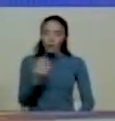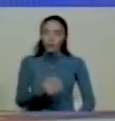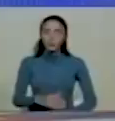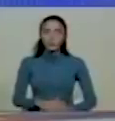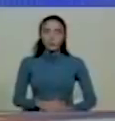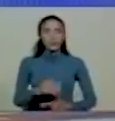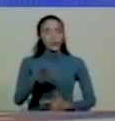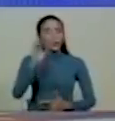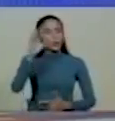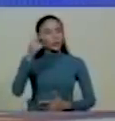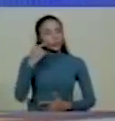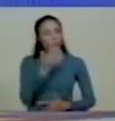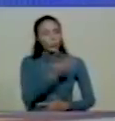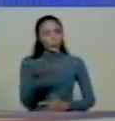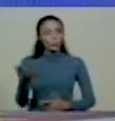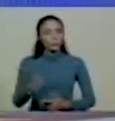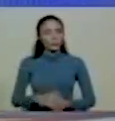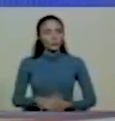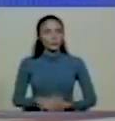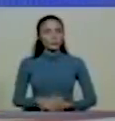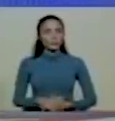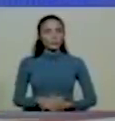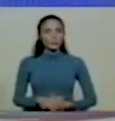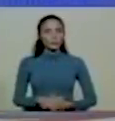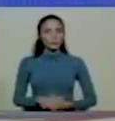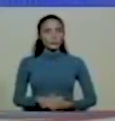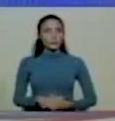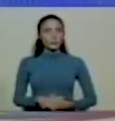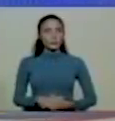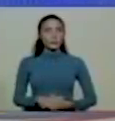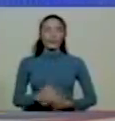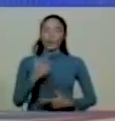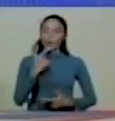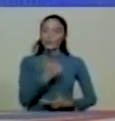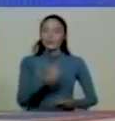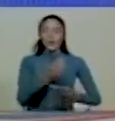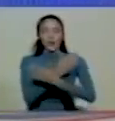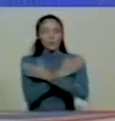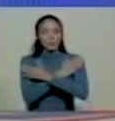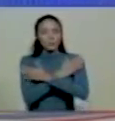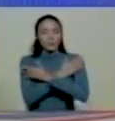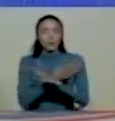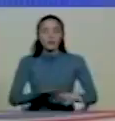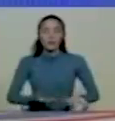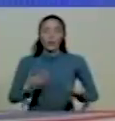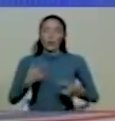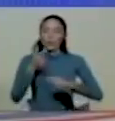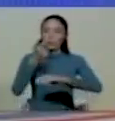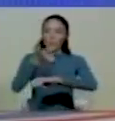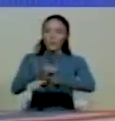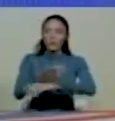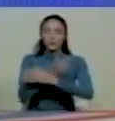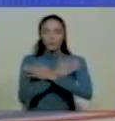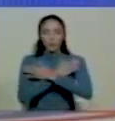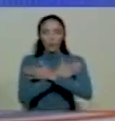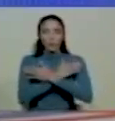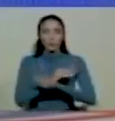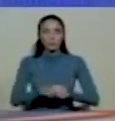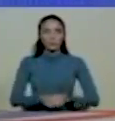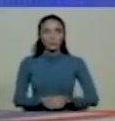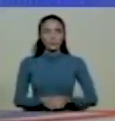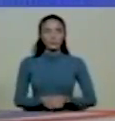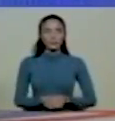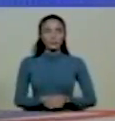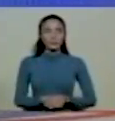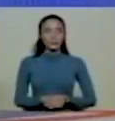es el futuro. Yo le decía a ustedes, muchachas, cuando le di su título y le di un abrazo y un beso, y a ustedes, muchachos, cuando le di un buen